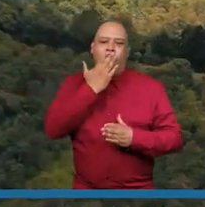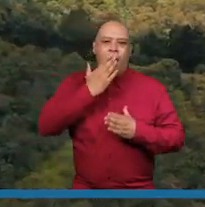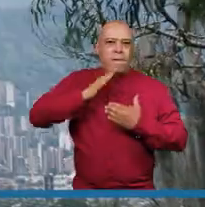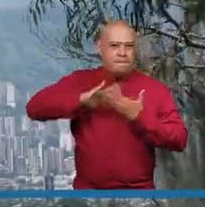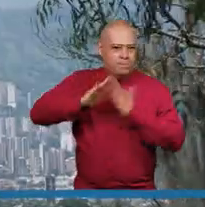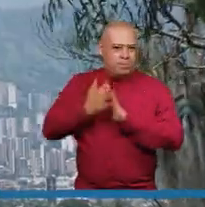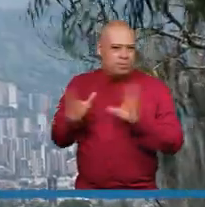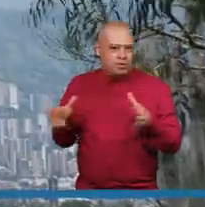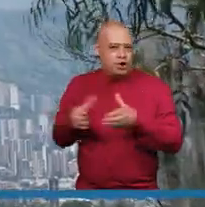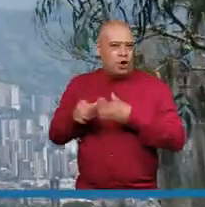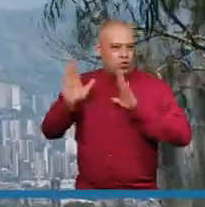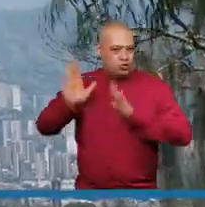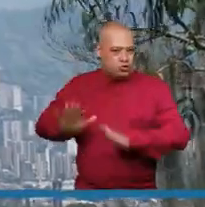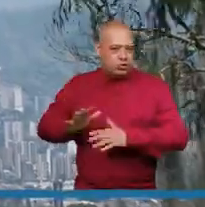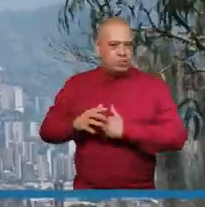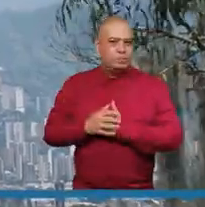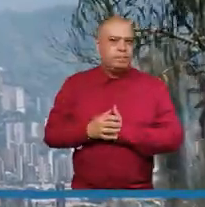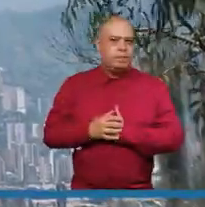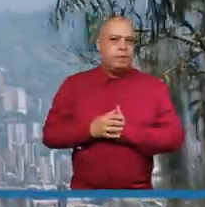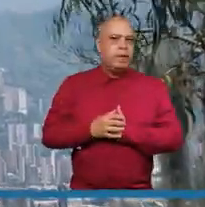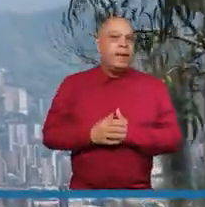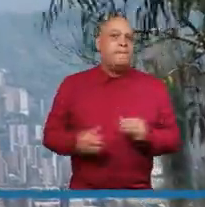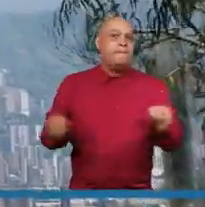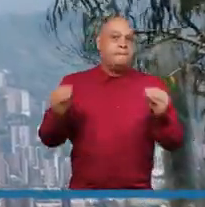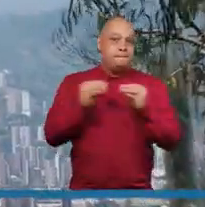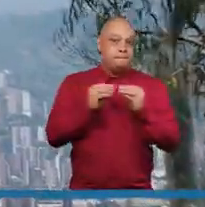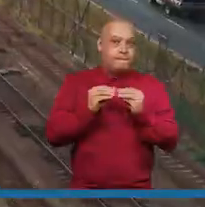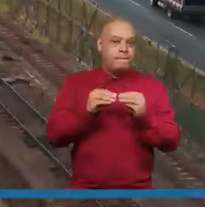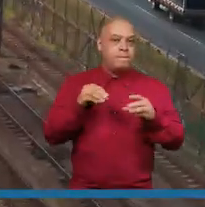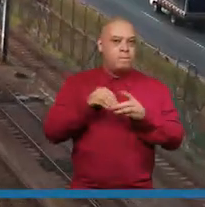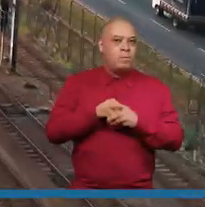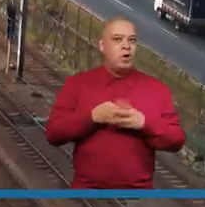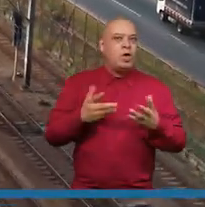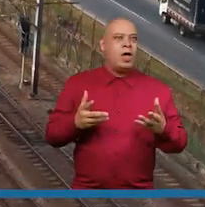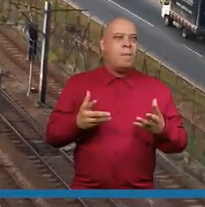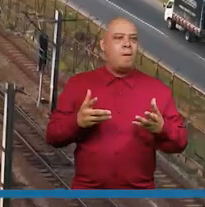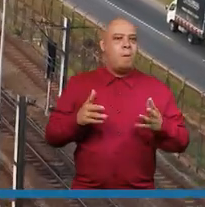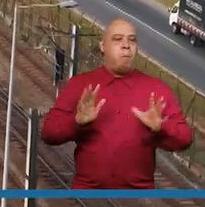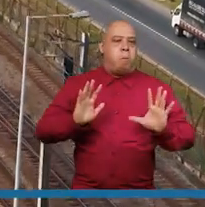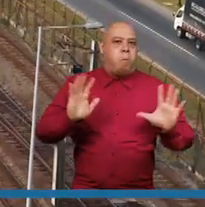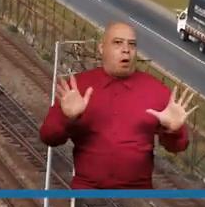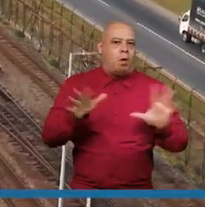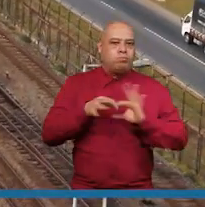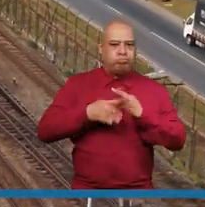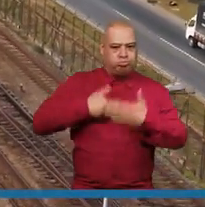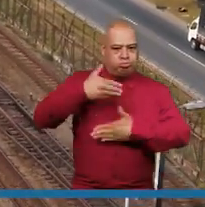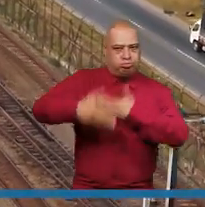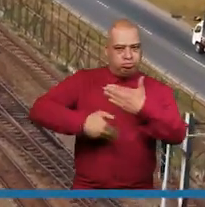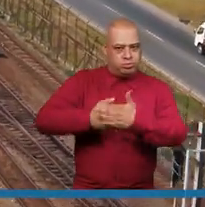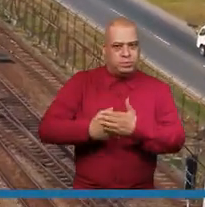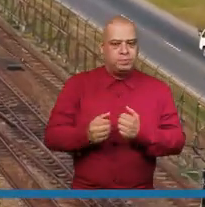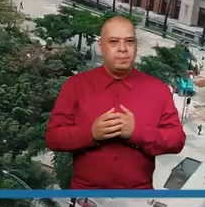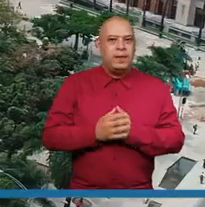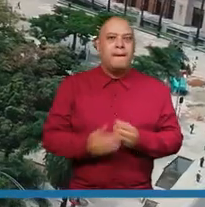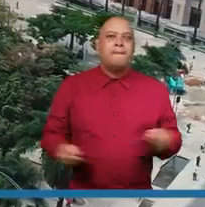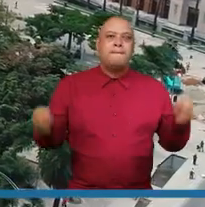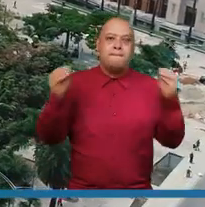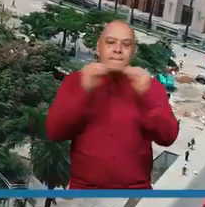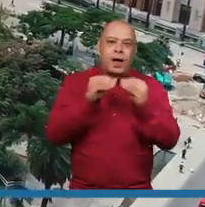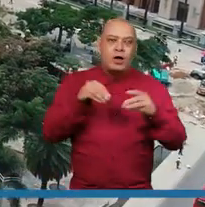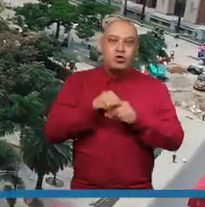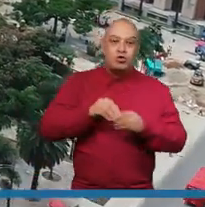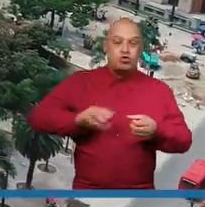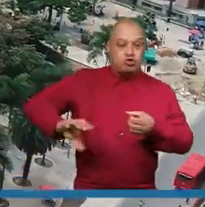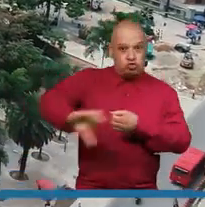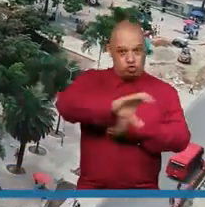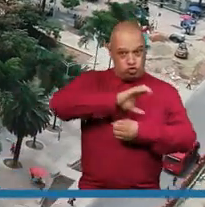indígenas y emergen las ciudades como ex novo lo llaman, es decir, como de la nada, y crean